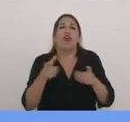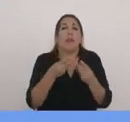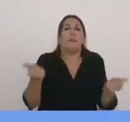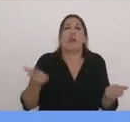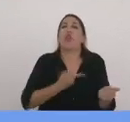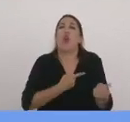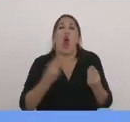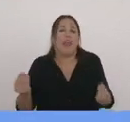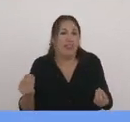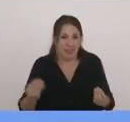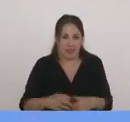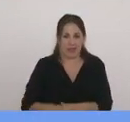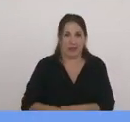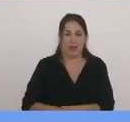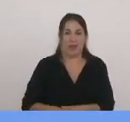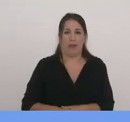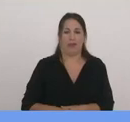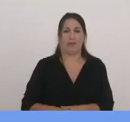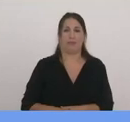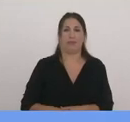Es volver a negarlos.